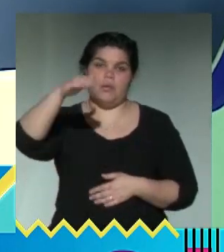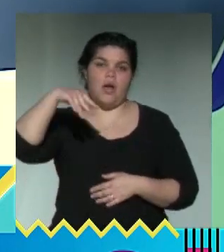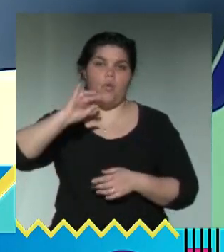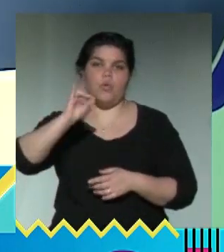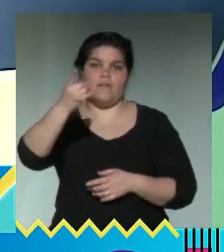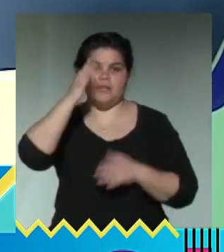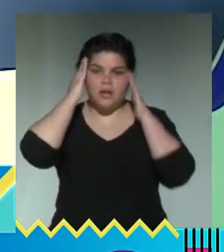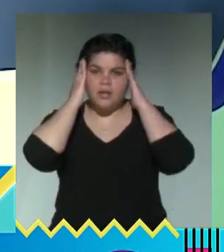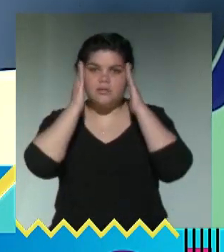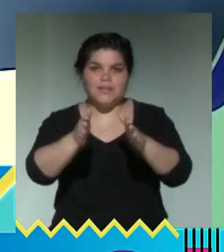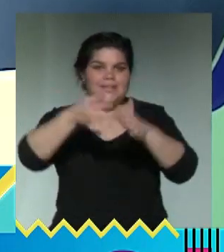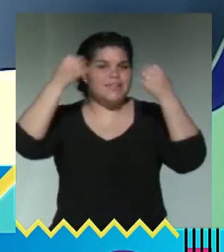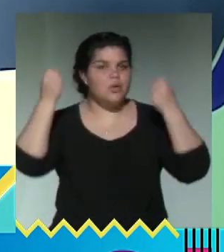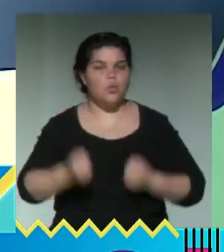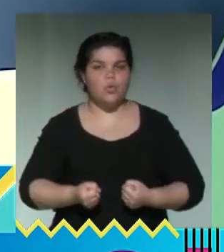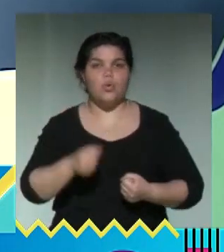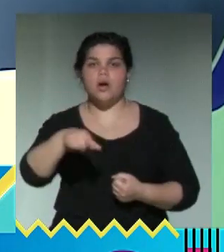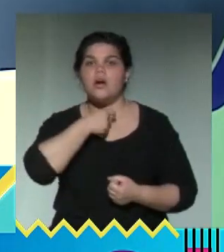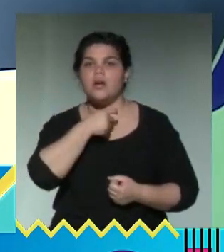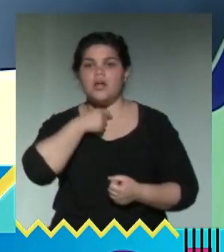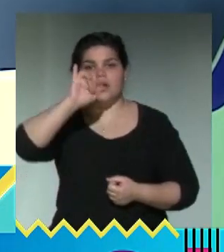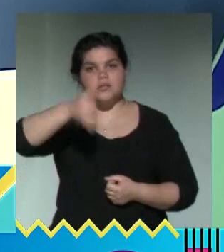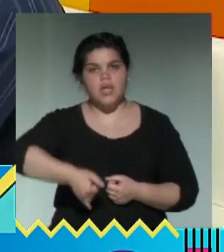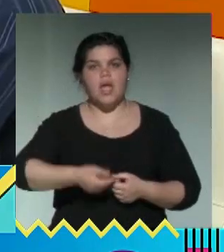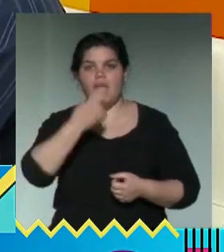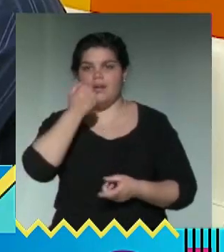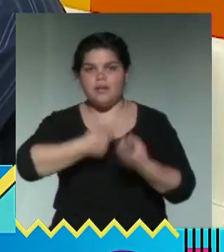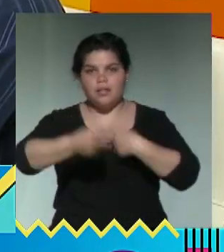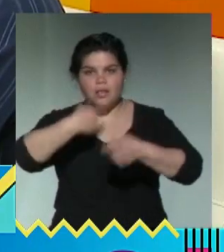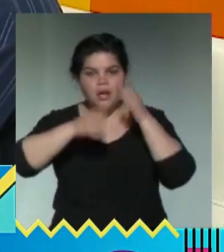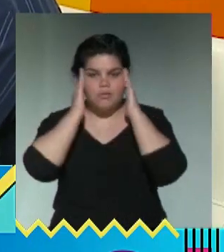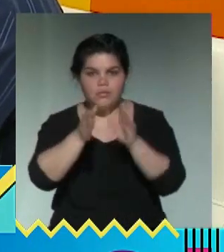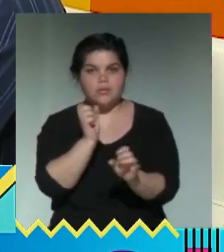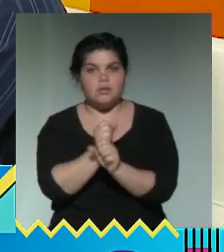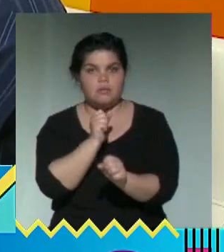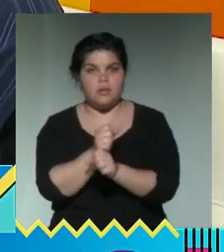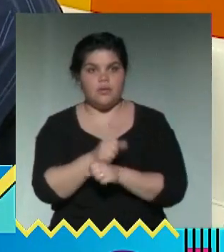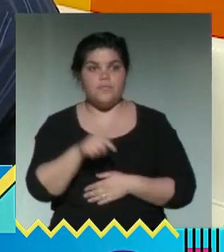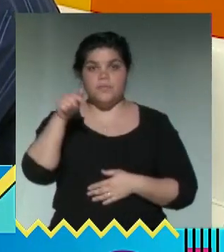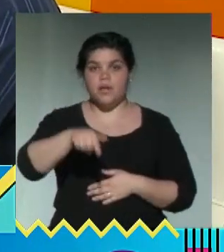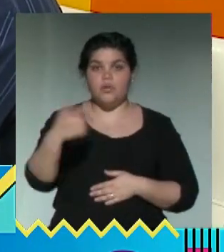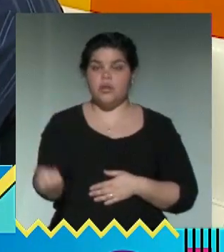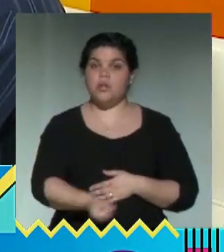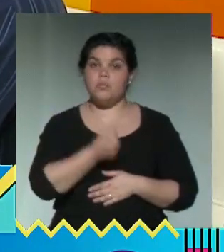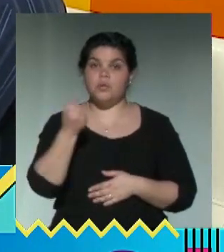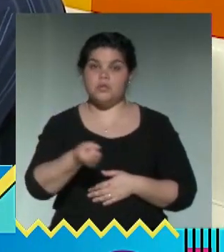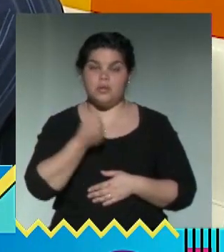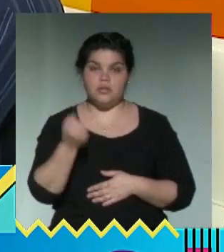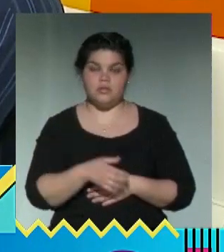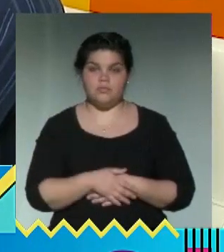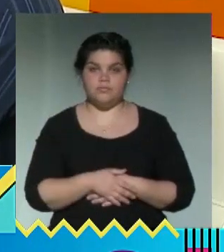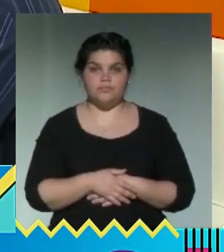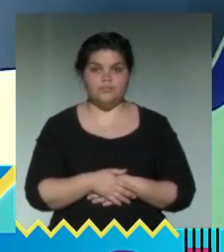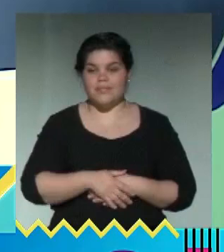tipo de energía. Para mí que tenemos que empezar a tener en cuenta esta opción, porque es